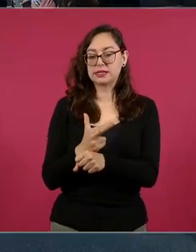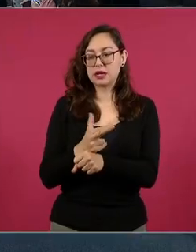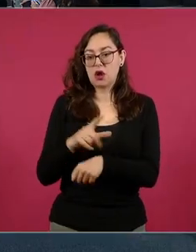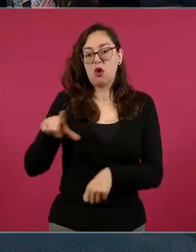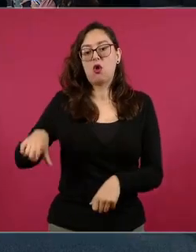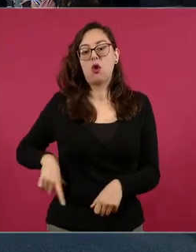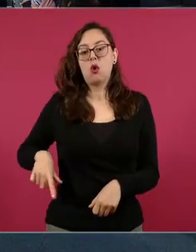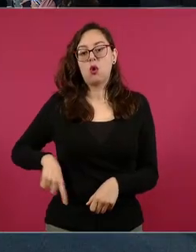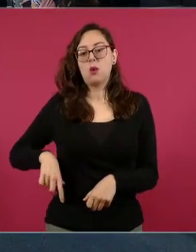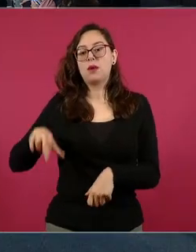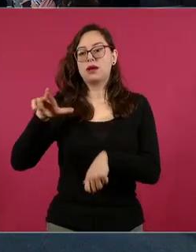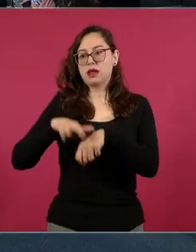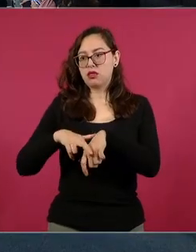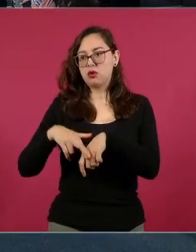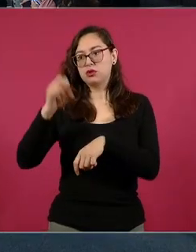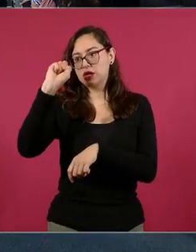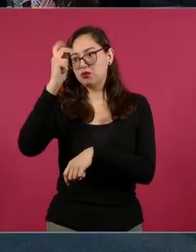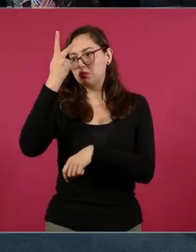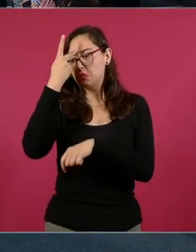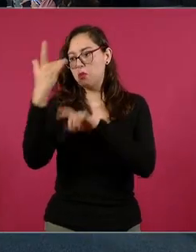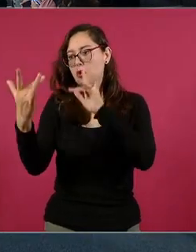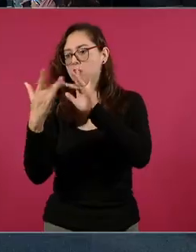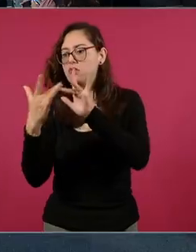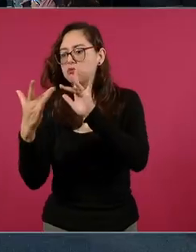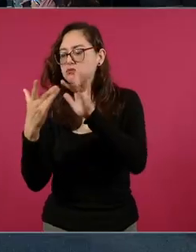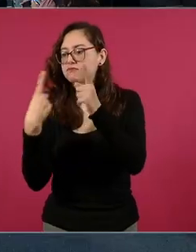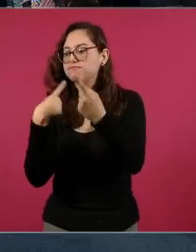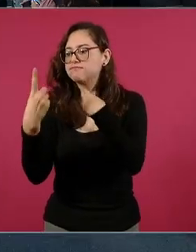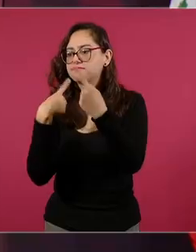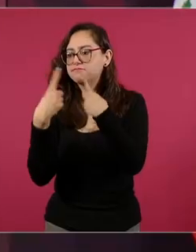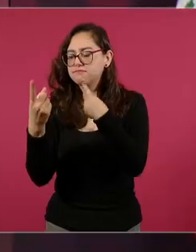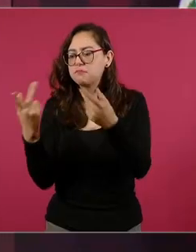el gobernador y se va a buscar